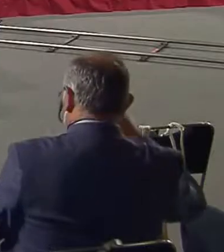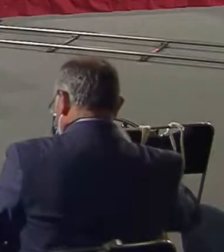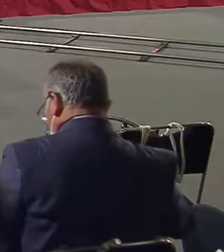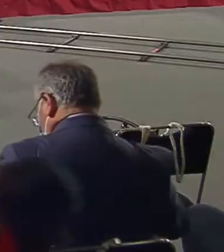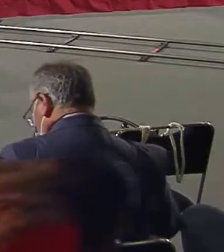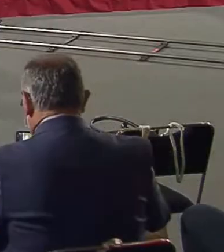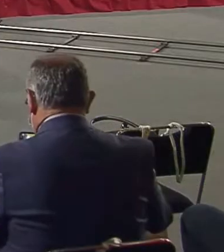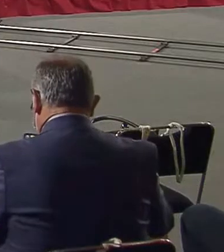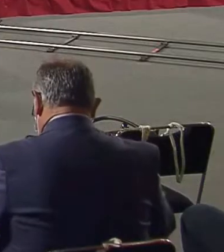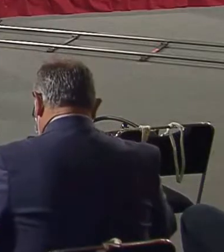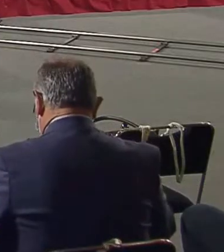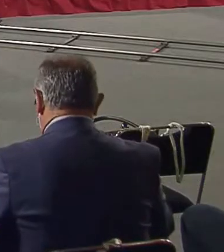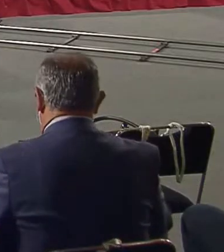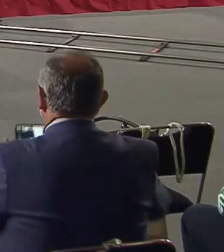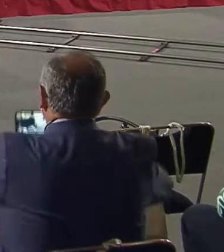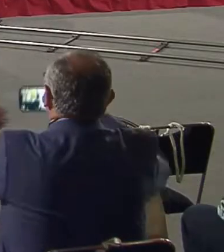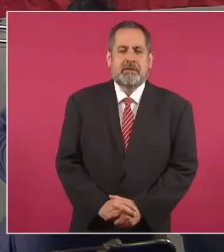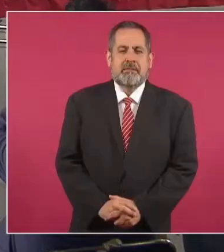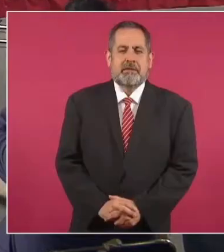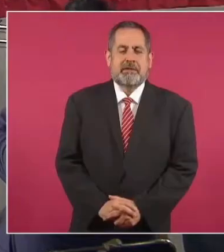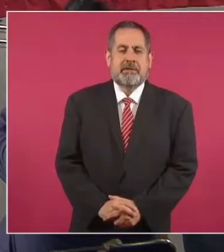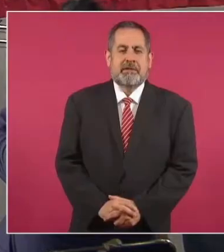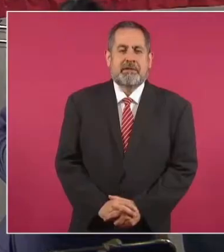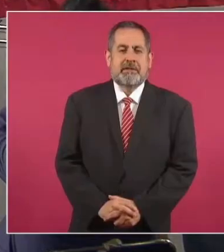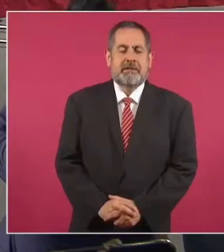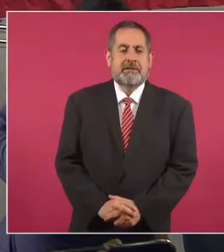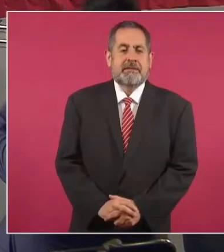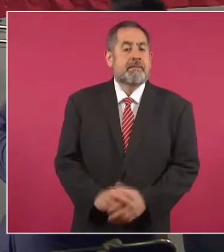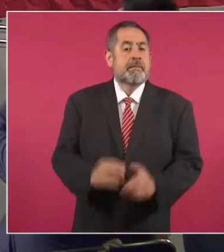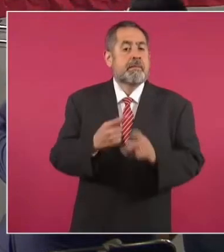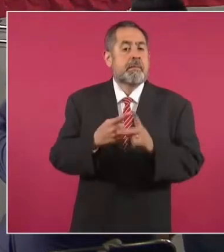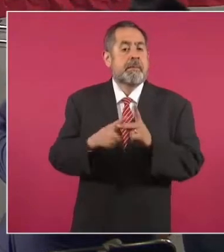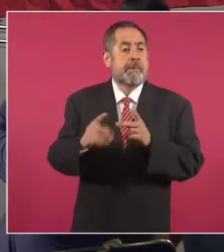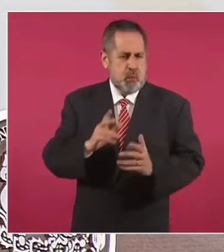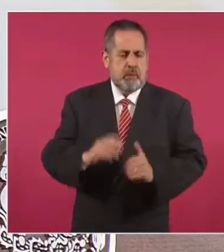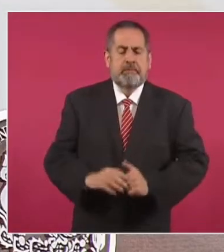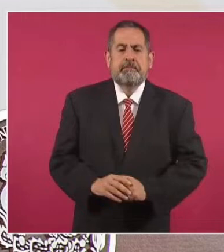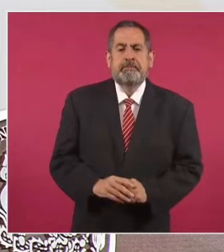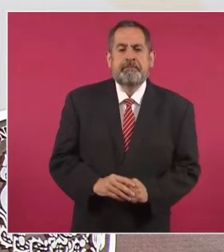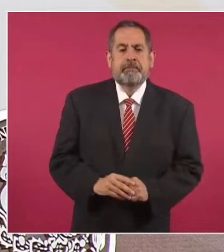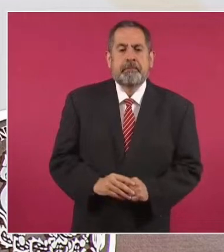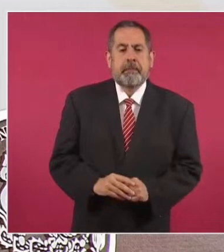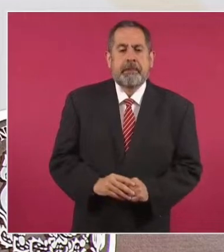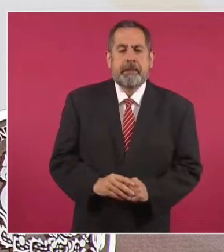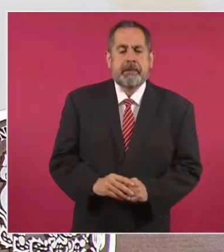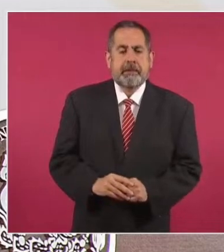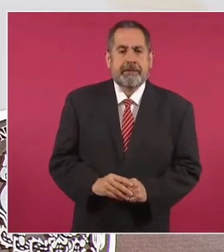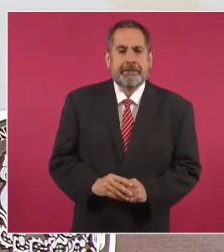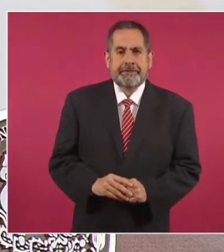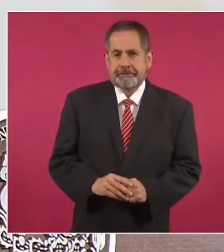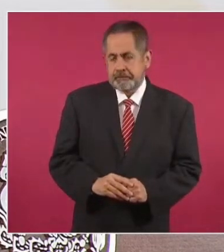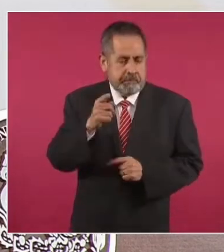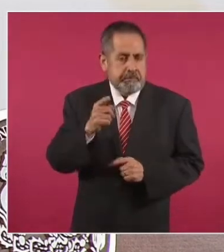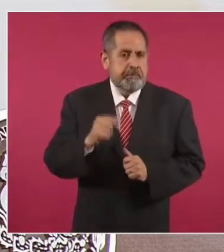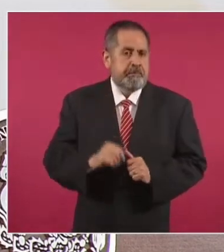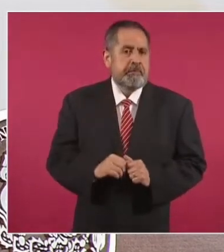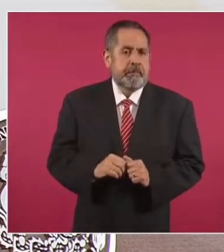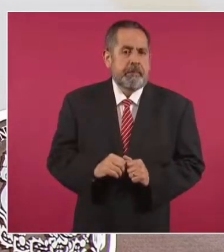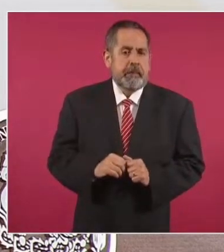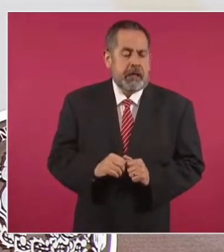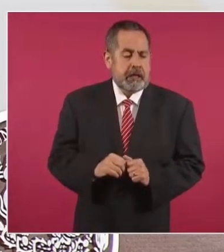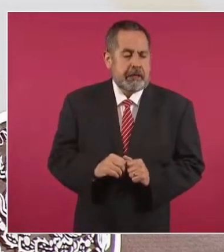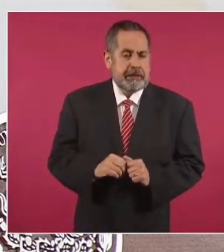Bueno, vamos a iniciar con el informe sobre salud. Son, recordando,